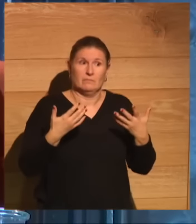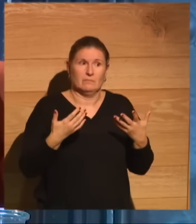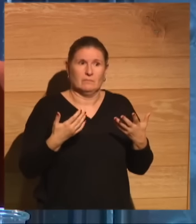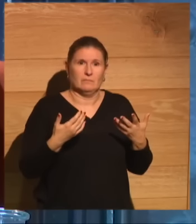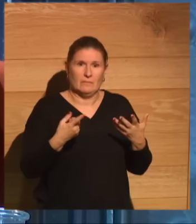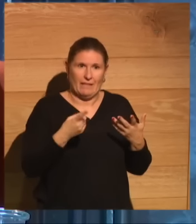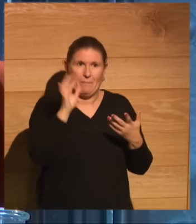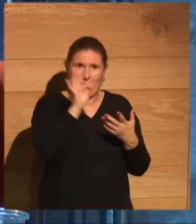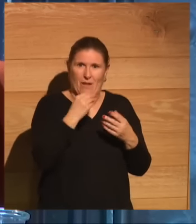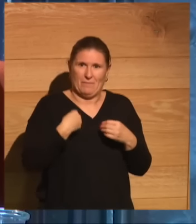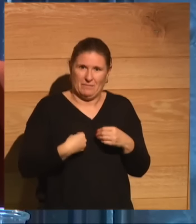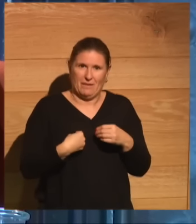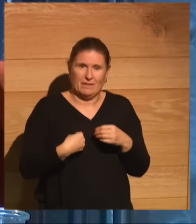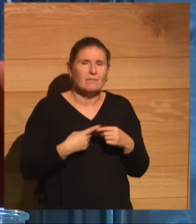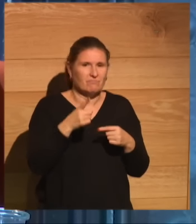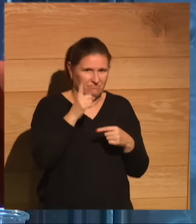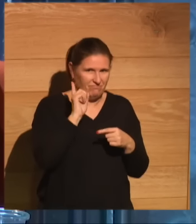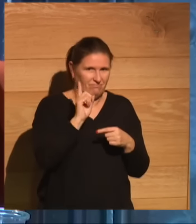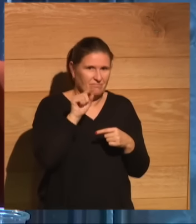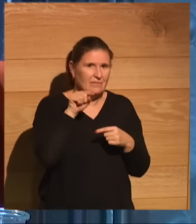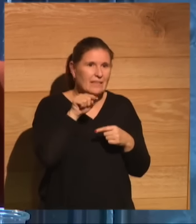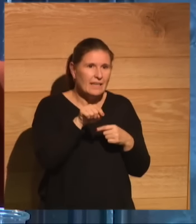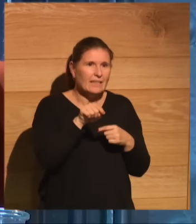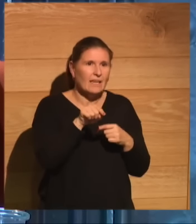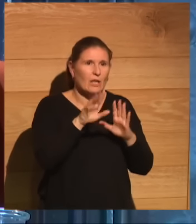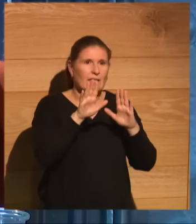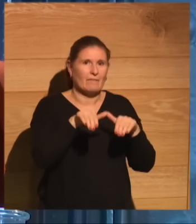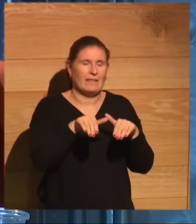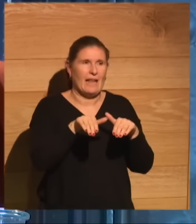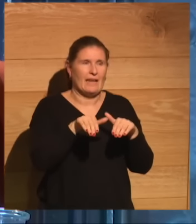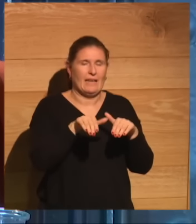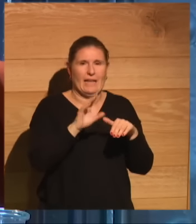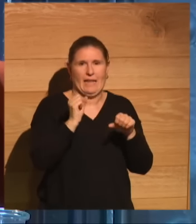esto. ¡Qué atención! Y esto es lo que, claro, esto es lo que le corta la carrera de raíz.